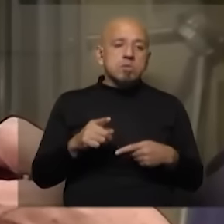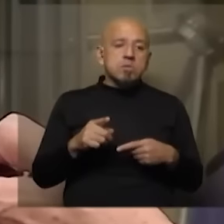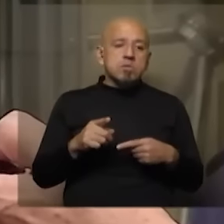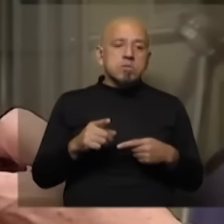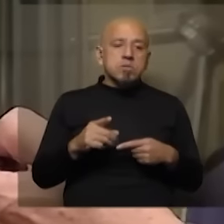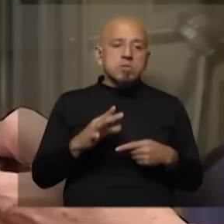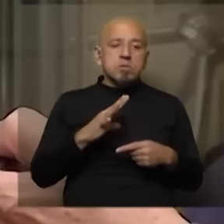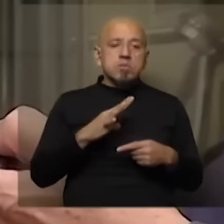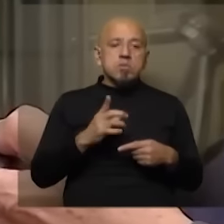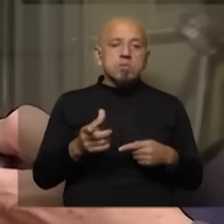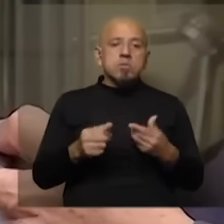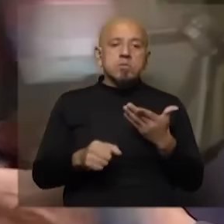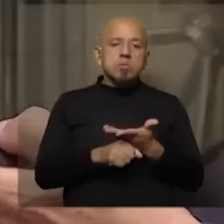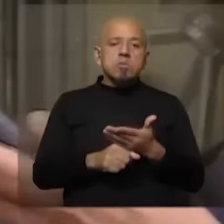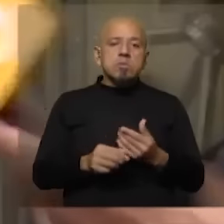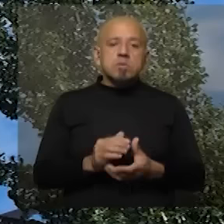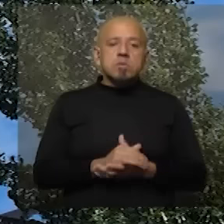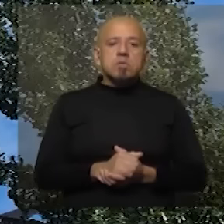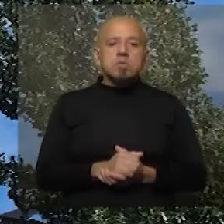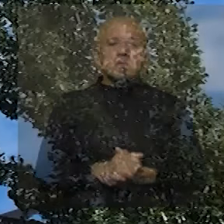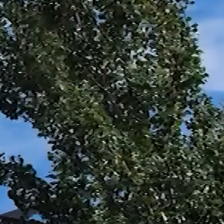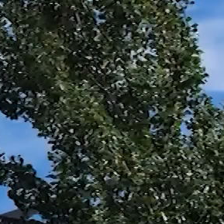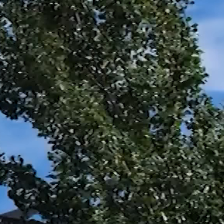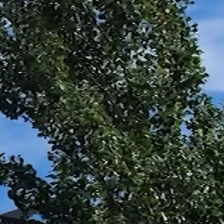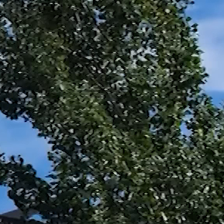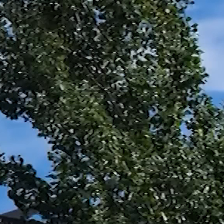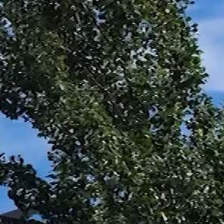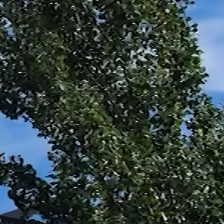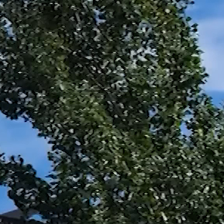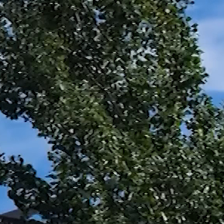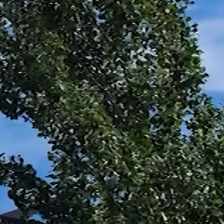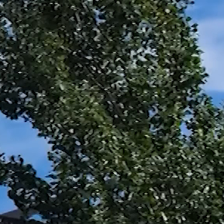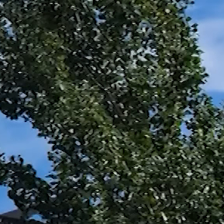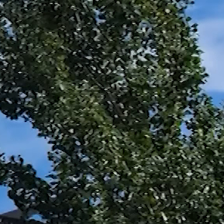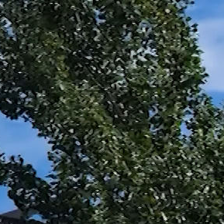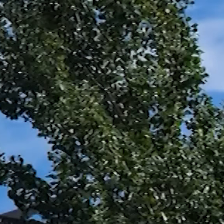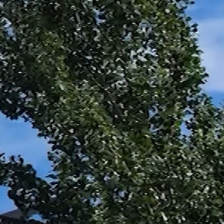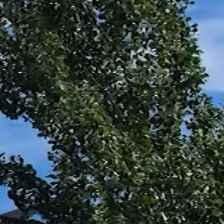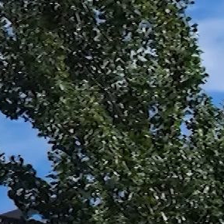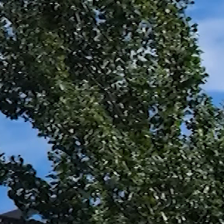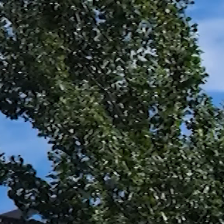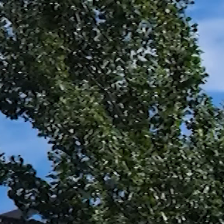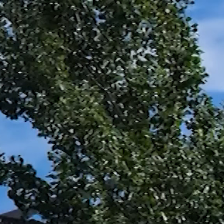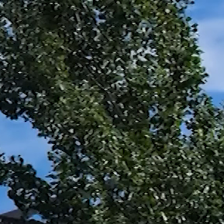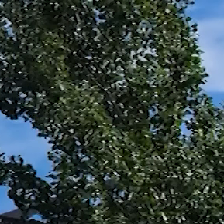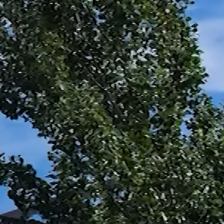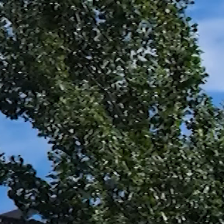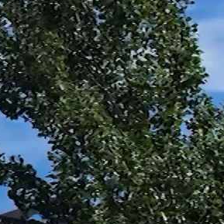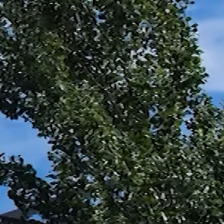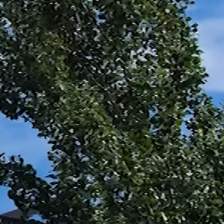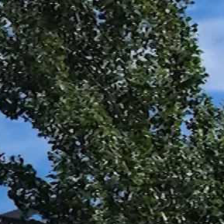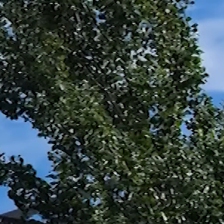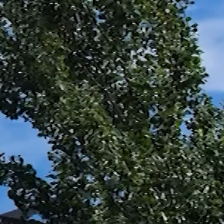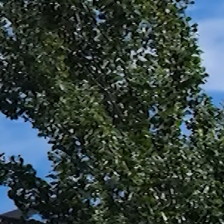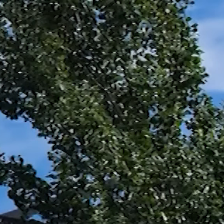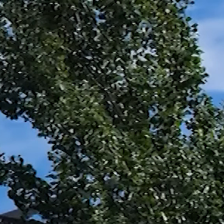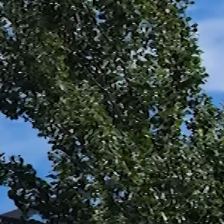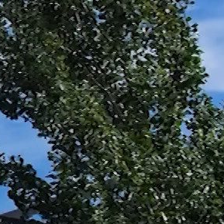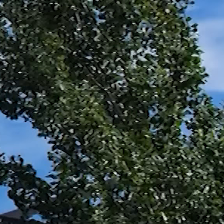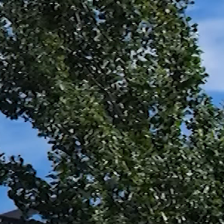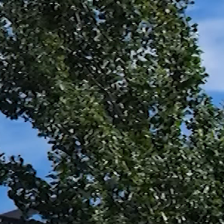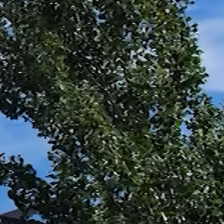cuando se puede pedir algo. Presenta Mercado Agrícola de Montevideo, en el corazón de un barrio donde late la